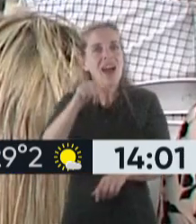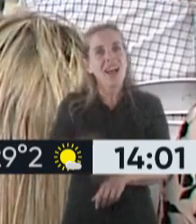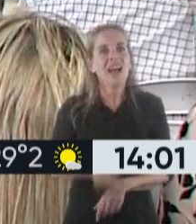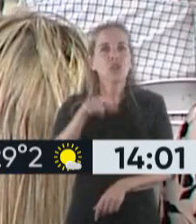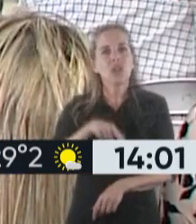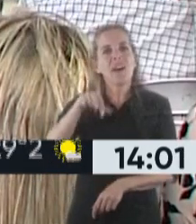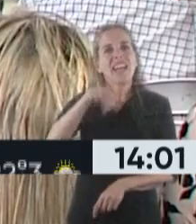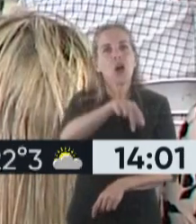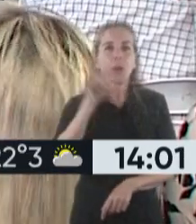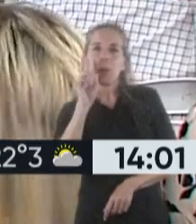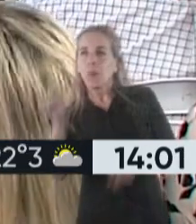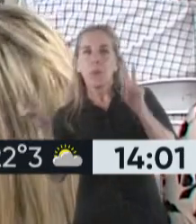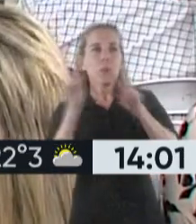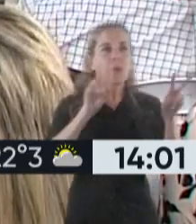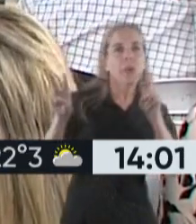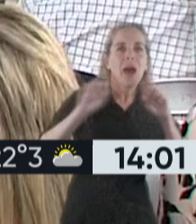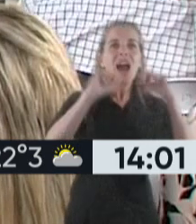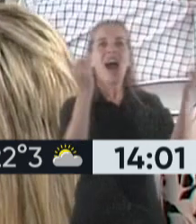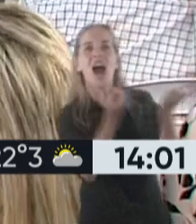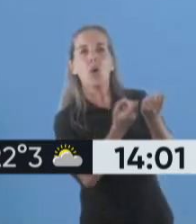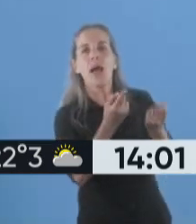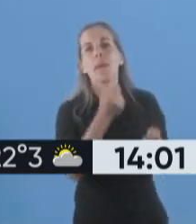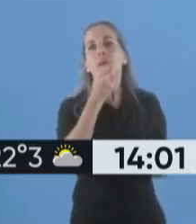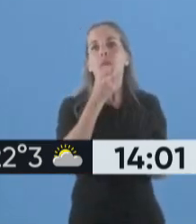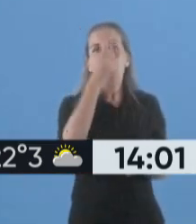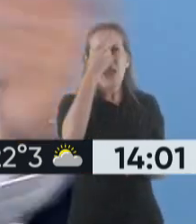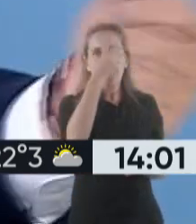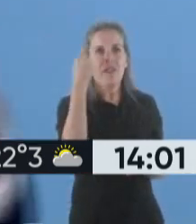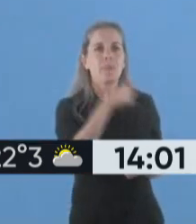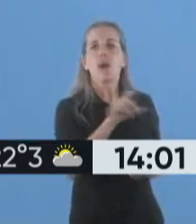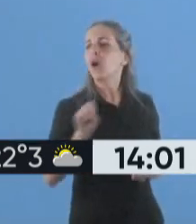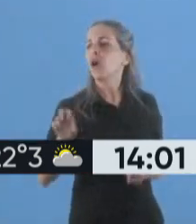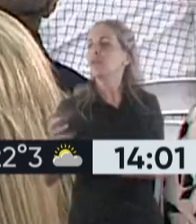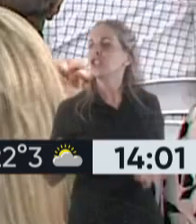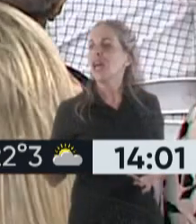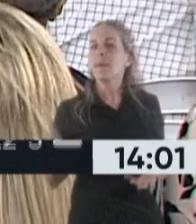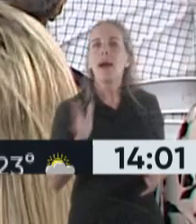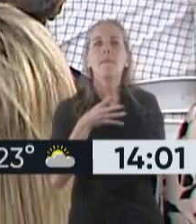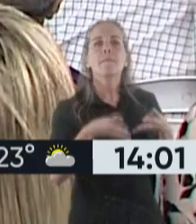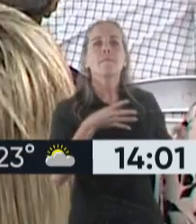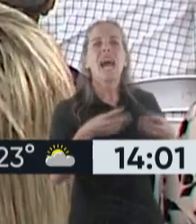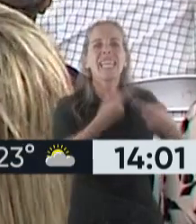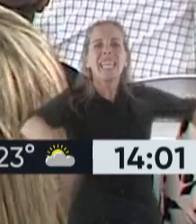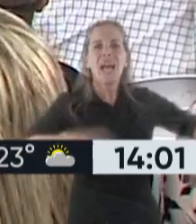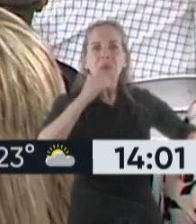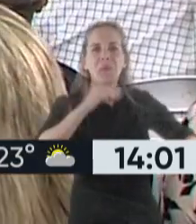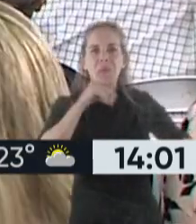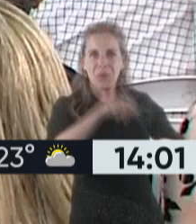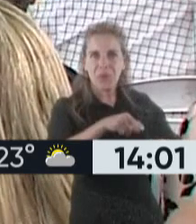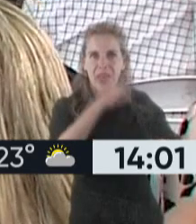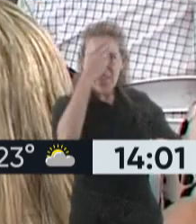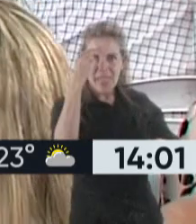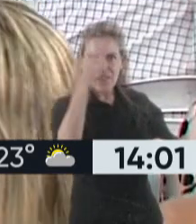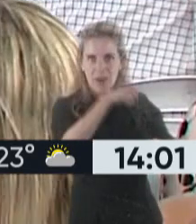estudiaban enfermería con, ¿cómo se llaman con artefactos de biosimulación